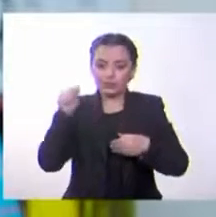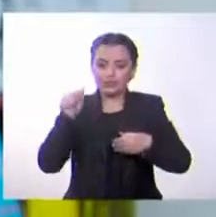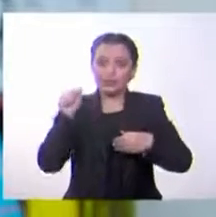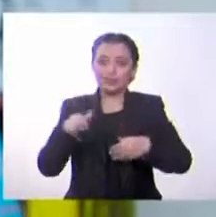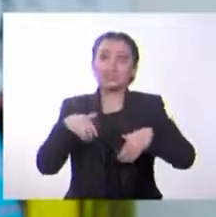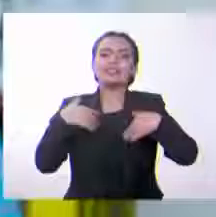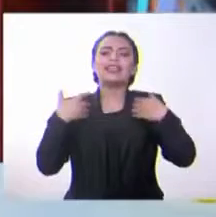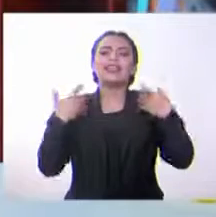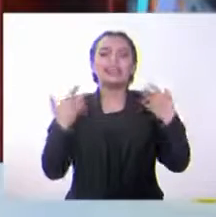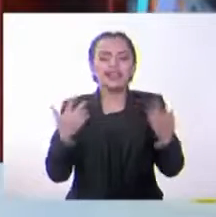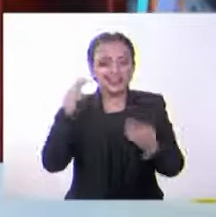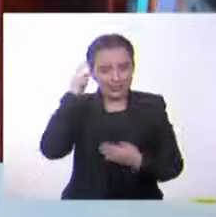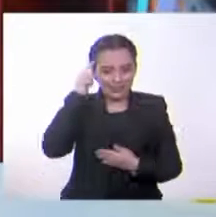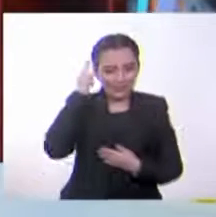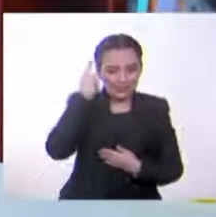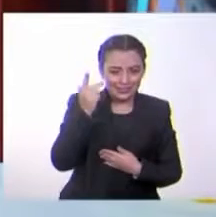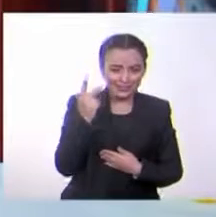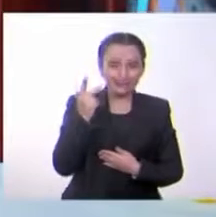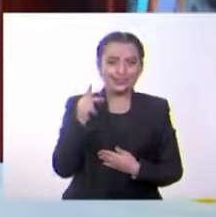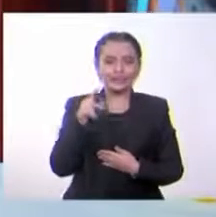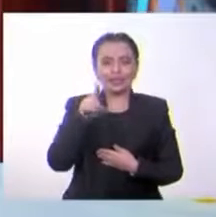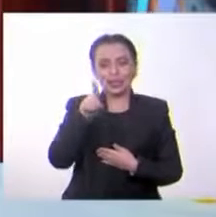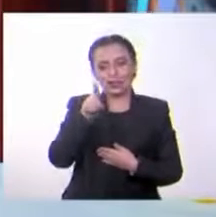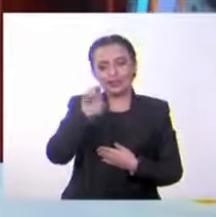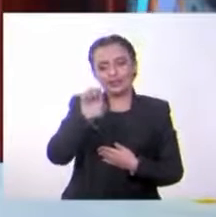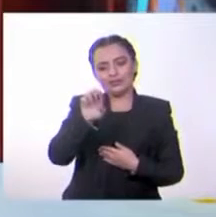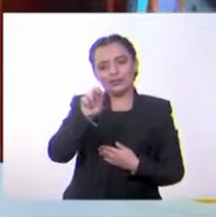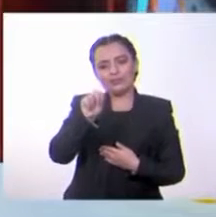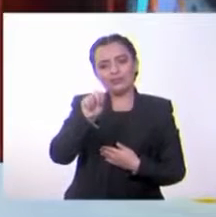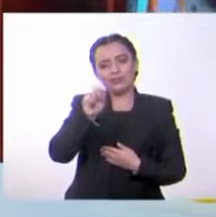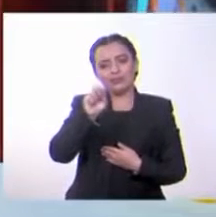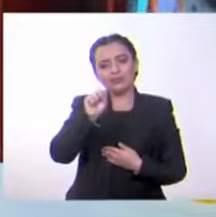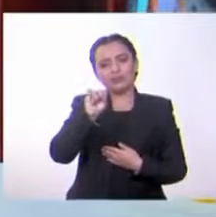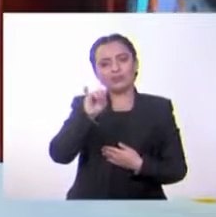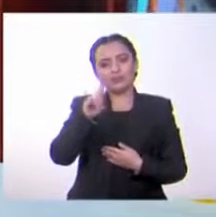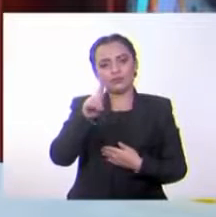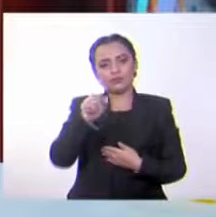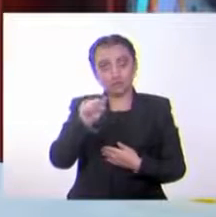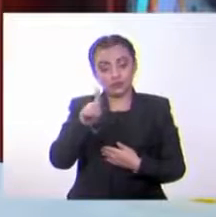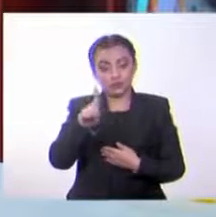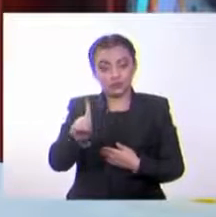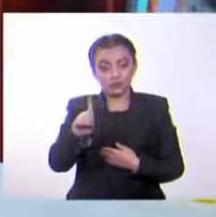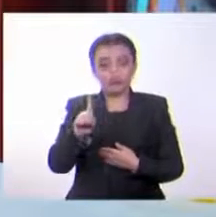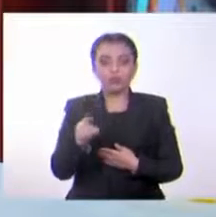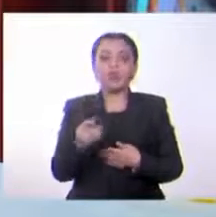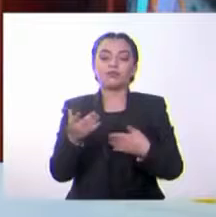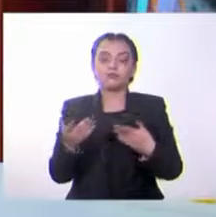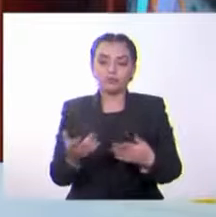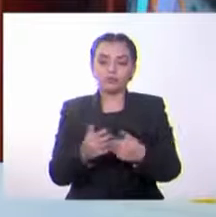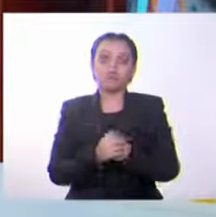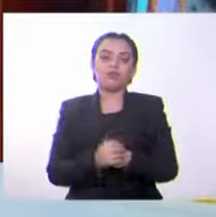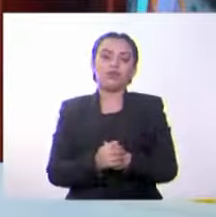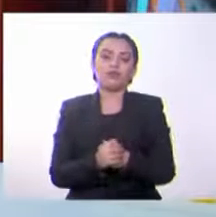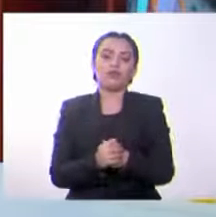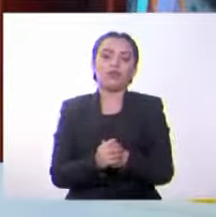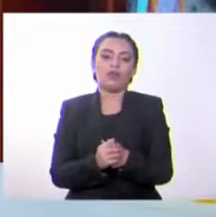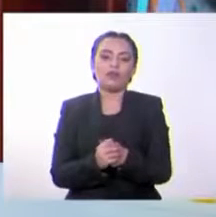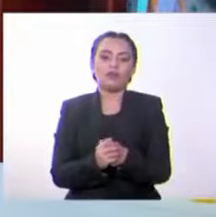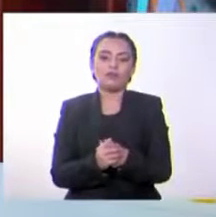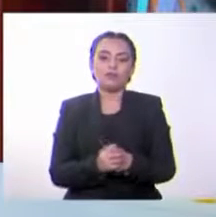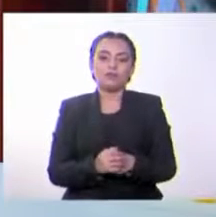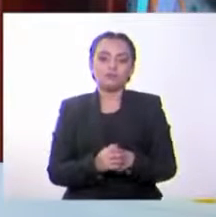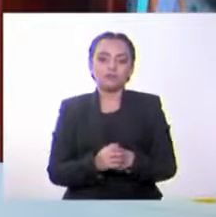con la densidad. La segunda explicación o la segunda interpretación que podemos obtener a partir de